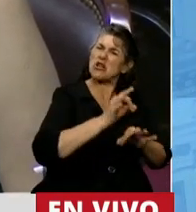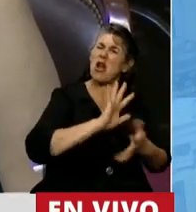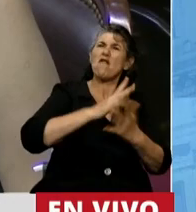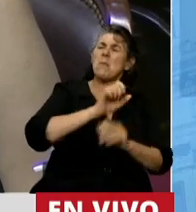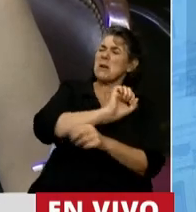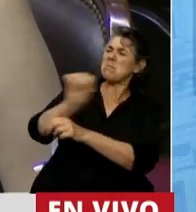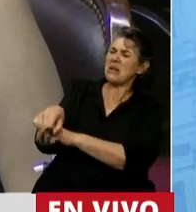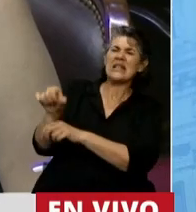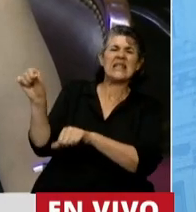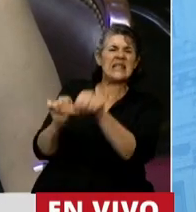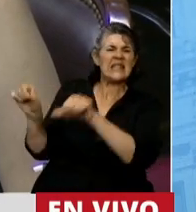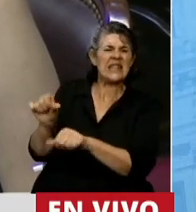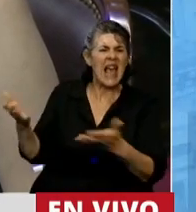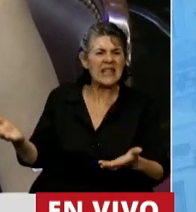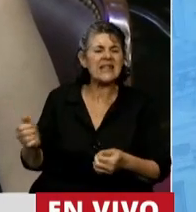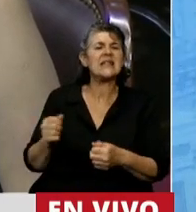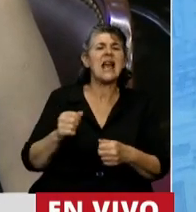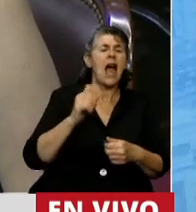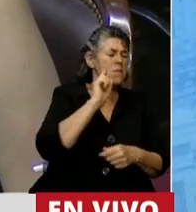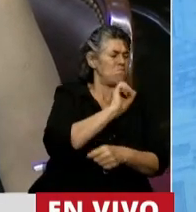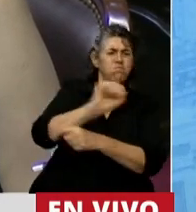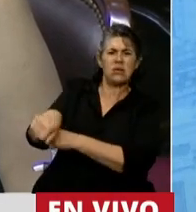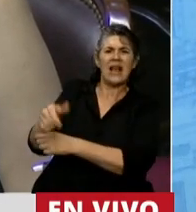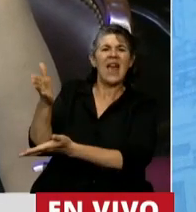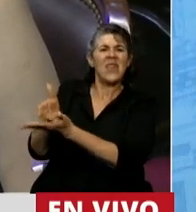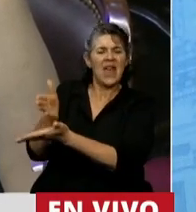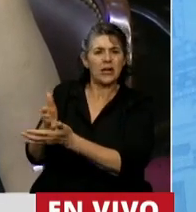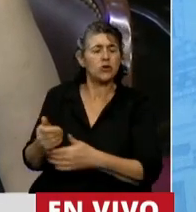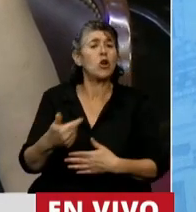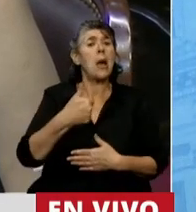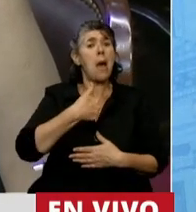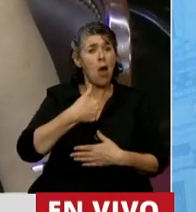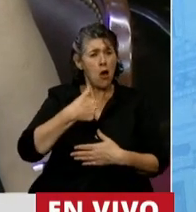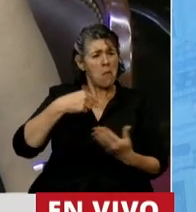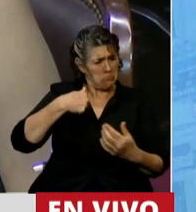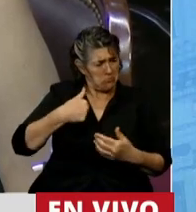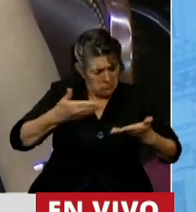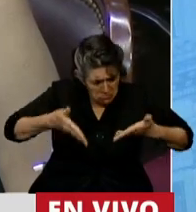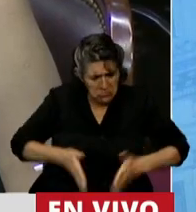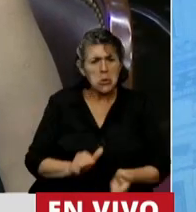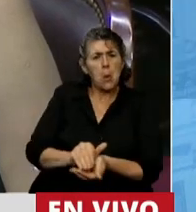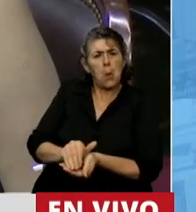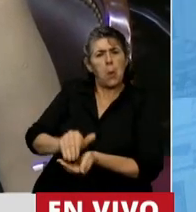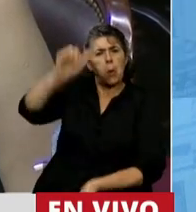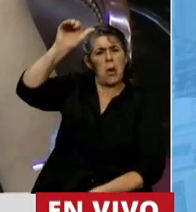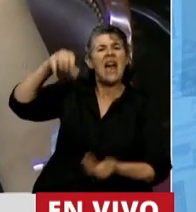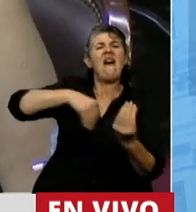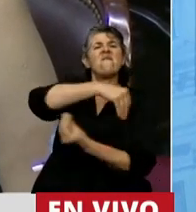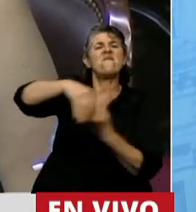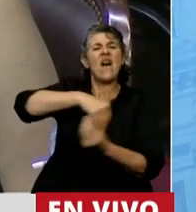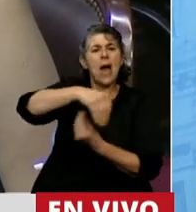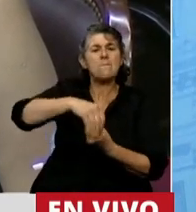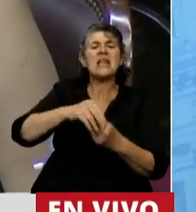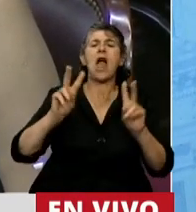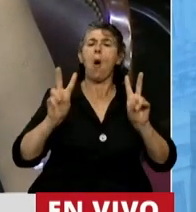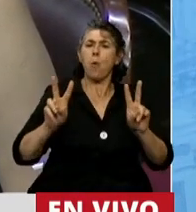educado en el seno de una familia justicialista y peronista. Y hoy,